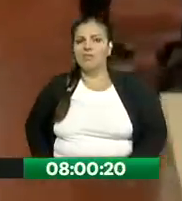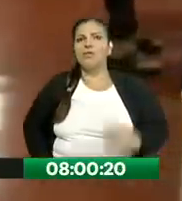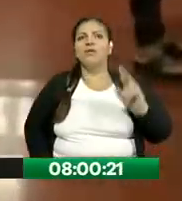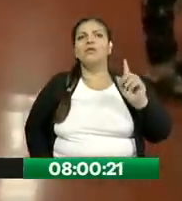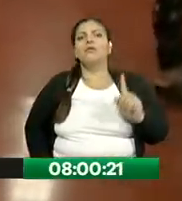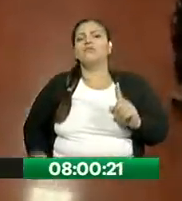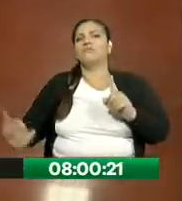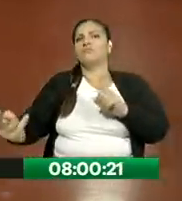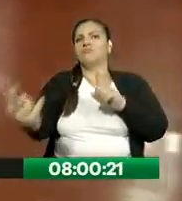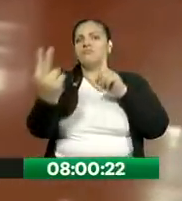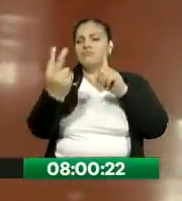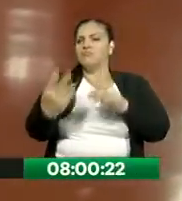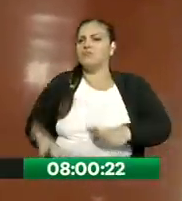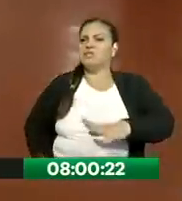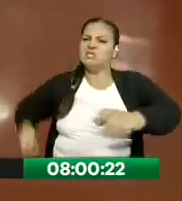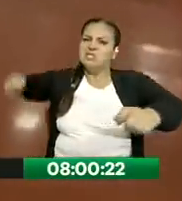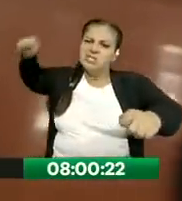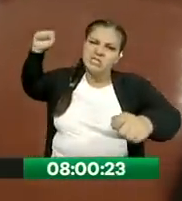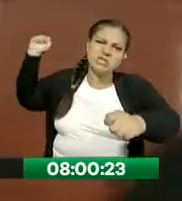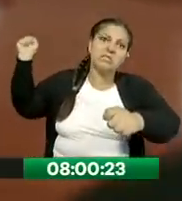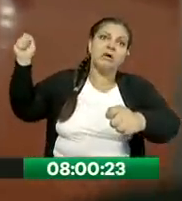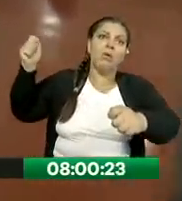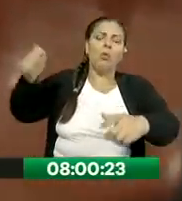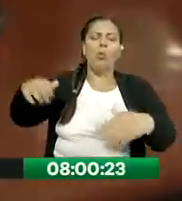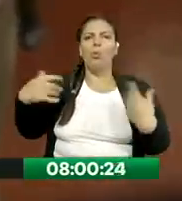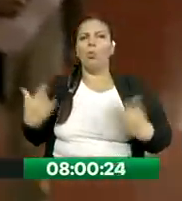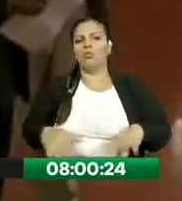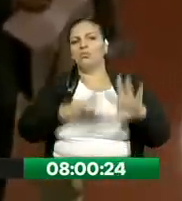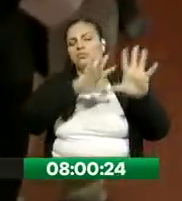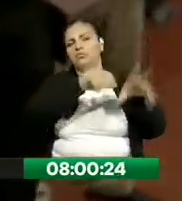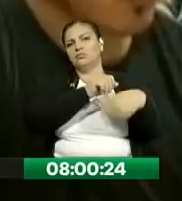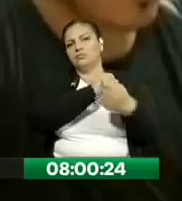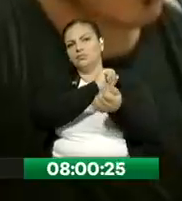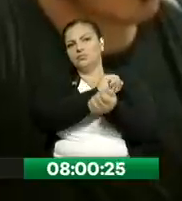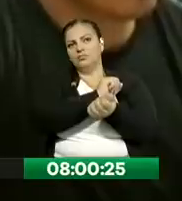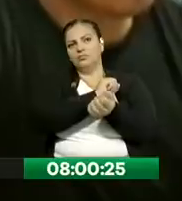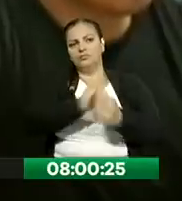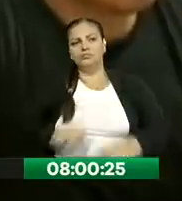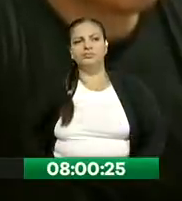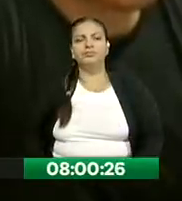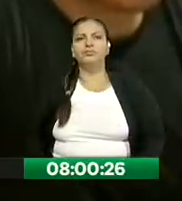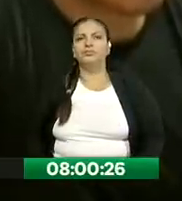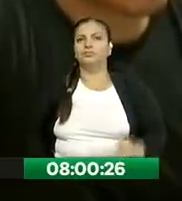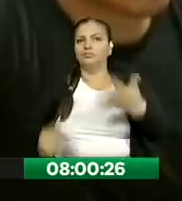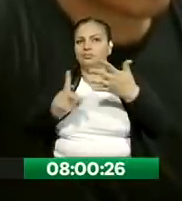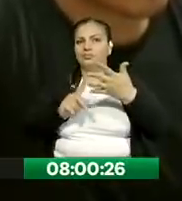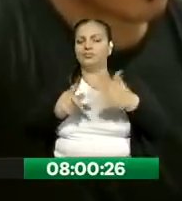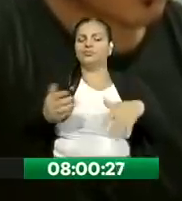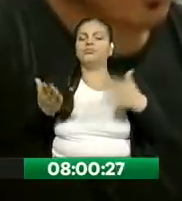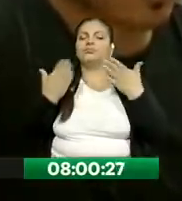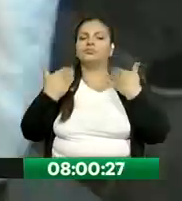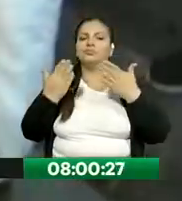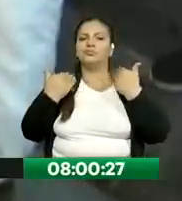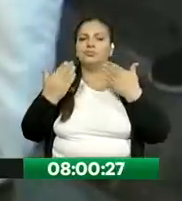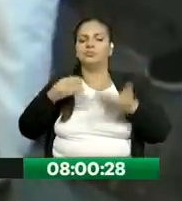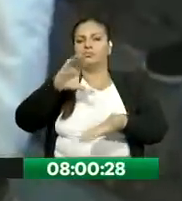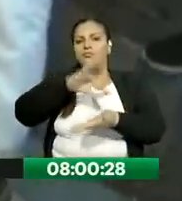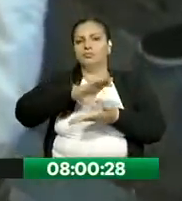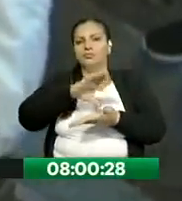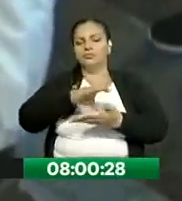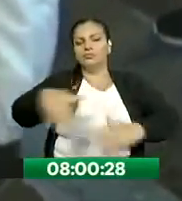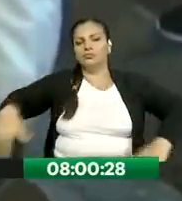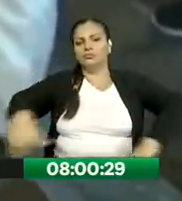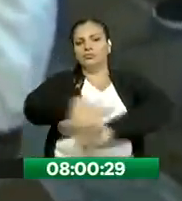evitó una desgracia mayor. El hecho ocurrió en un populoso sector de Guayaquil. Hallan a un feto de aproximadamente 5 meses